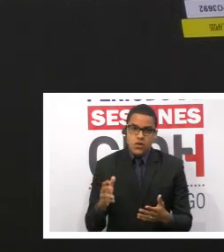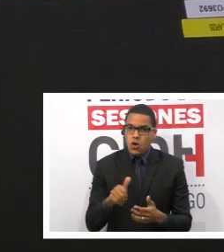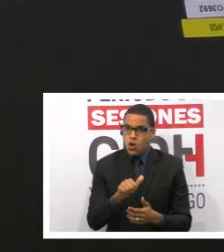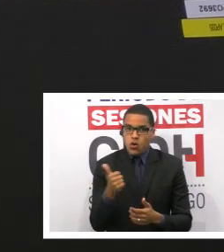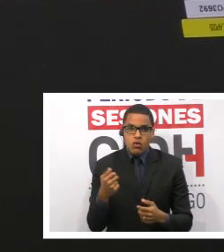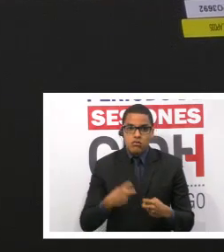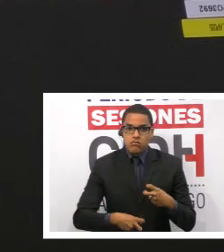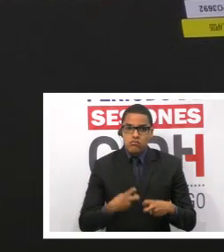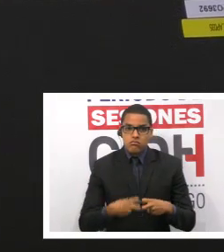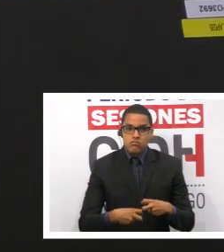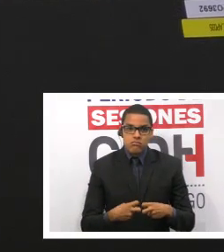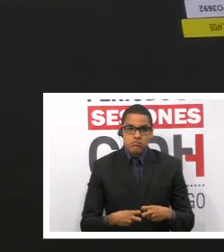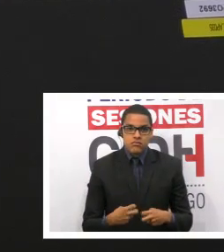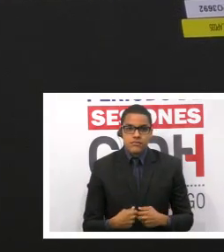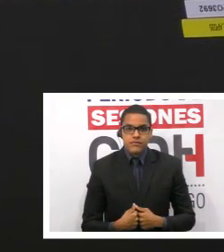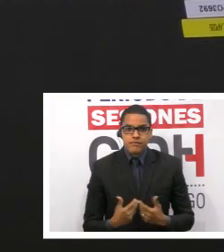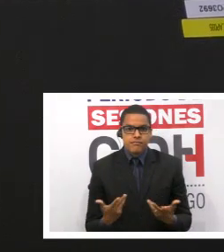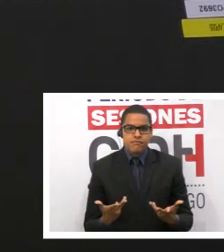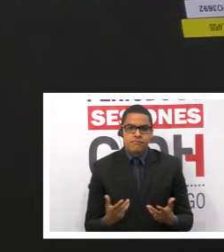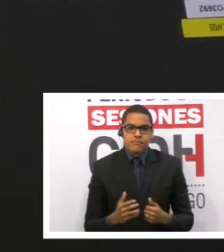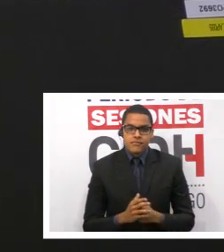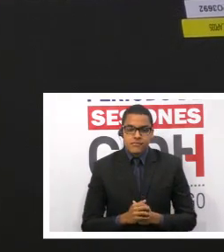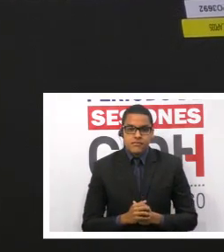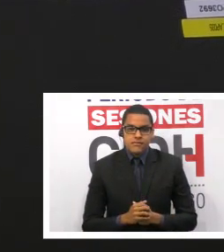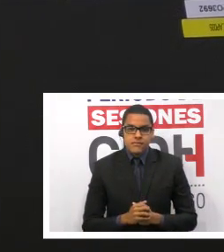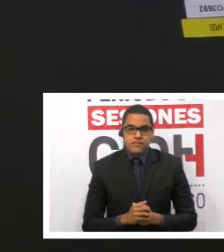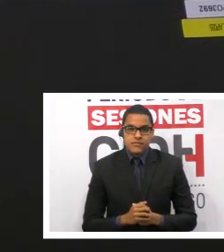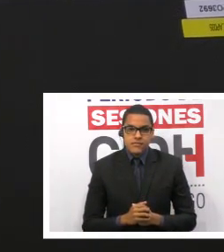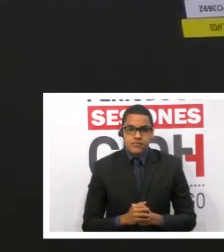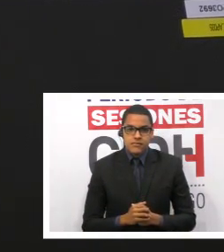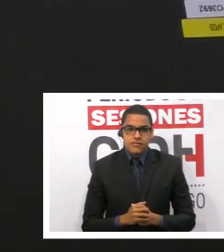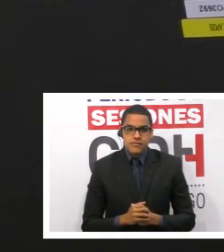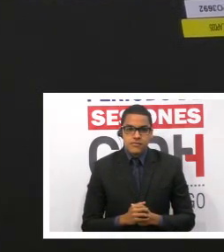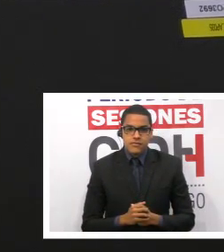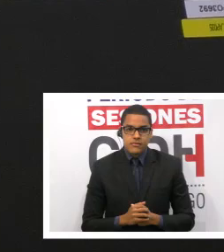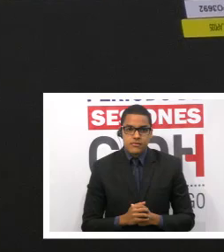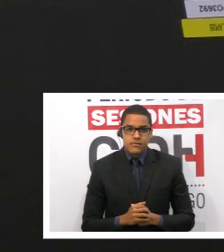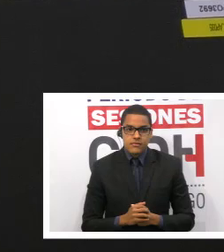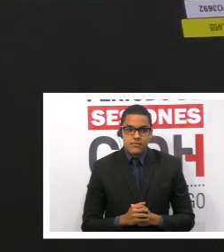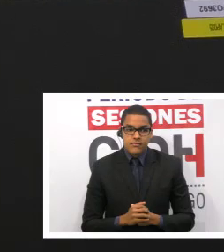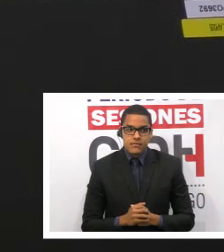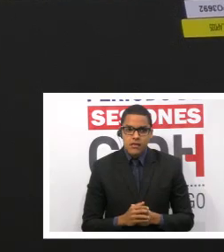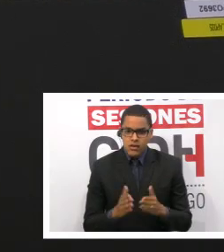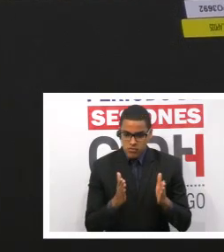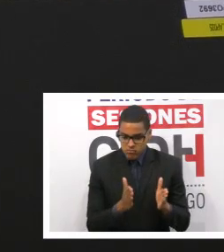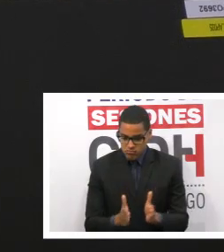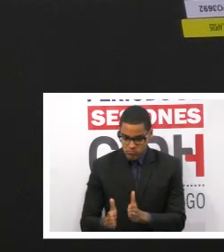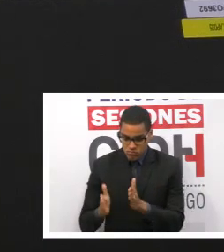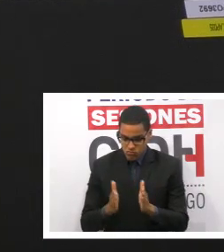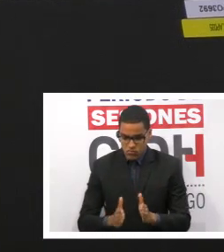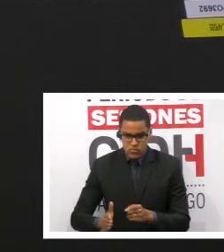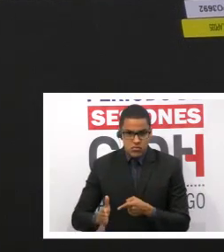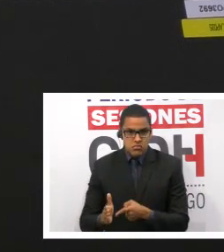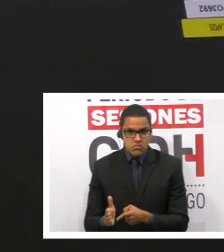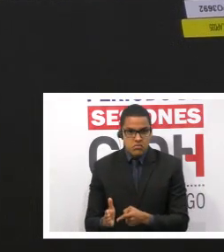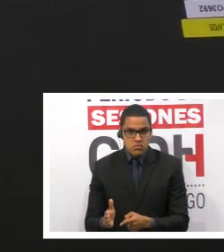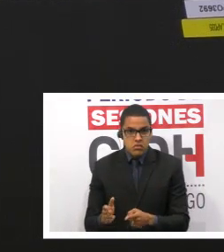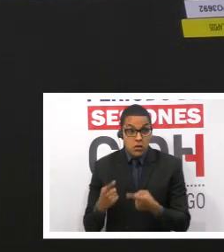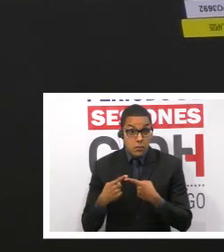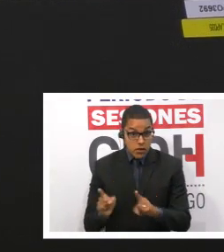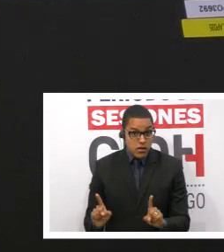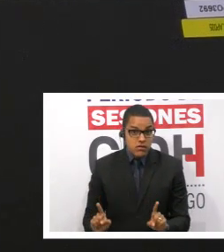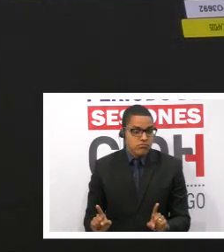tienen los procesos a través de los cuales se toman muchas de estas decisiones de ajuste o decisiones regresivas en materia tributaria en